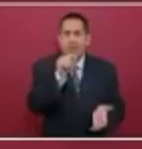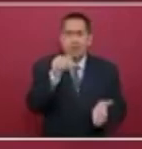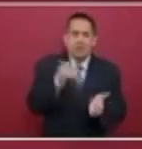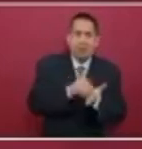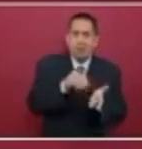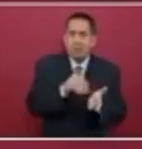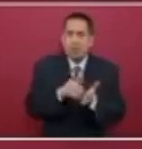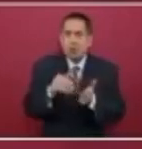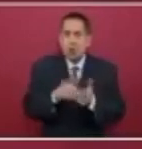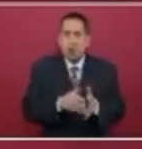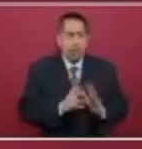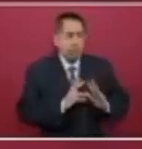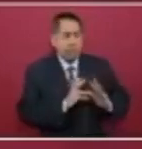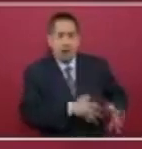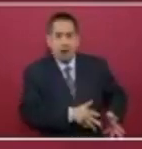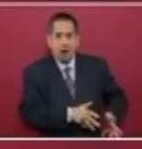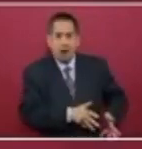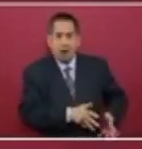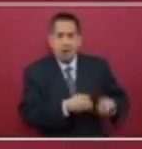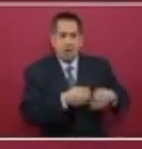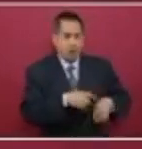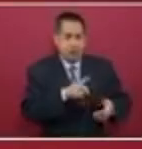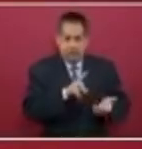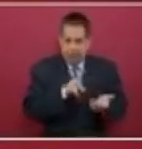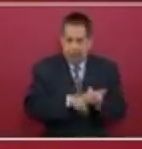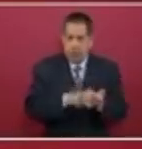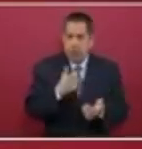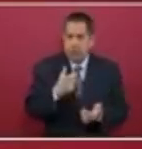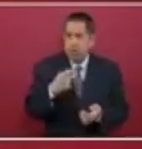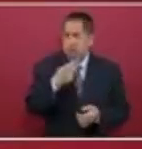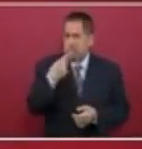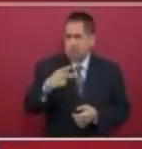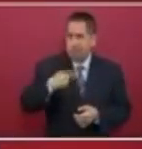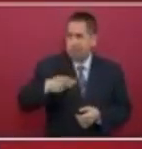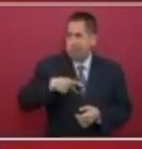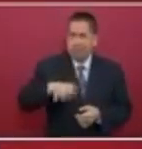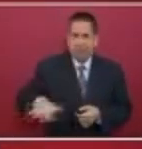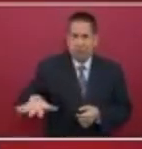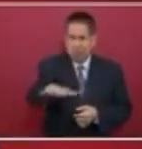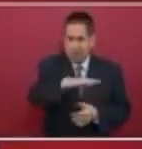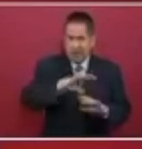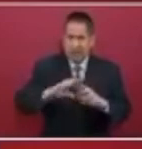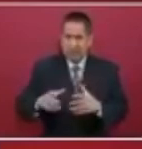millones, dinero del pueblo. Y no solo eso,